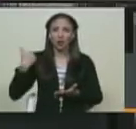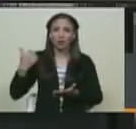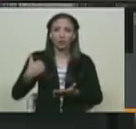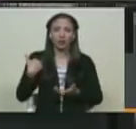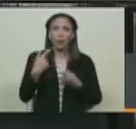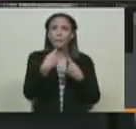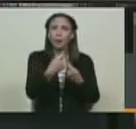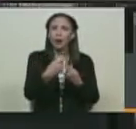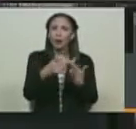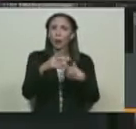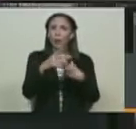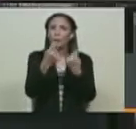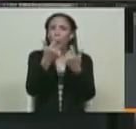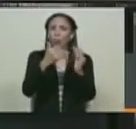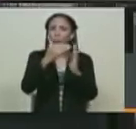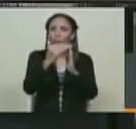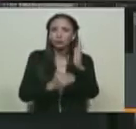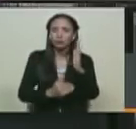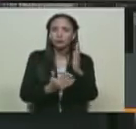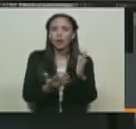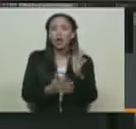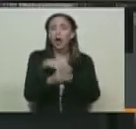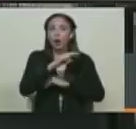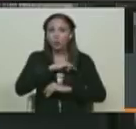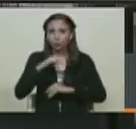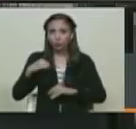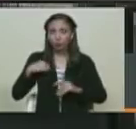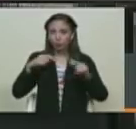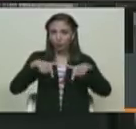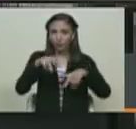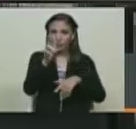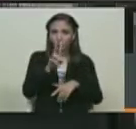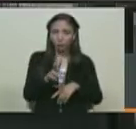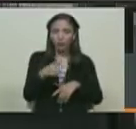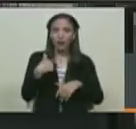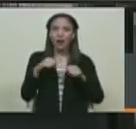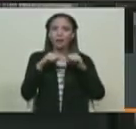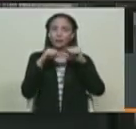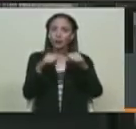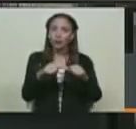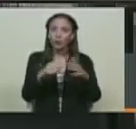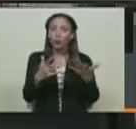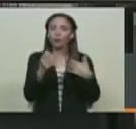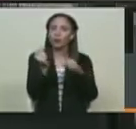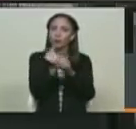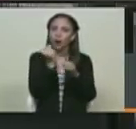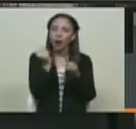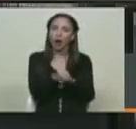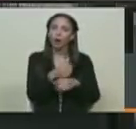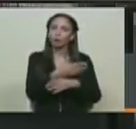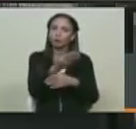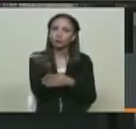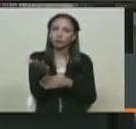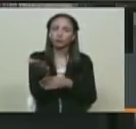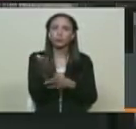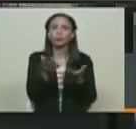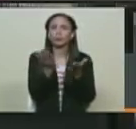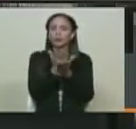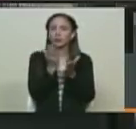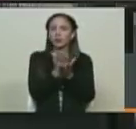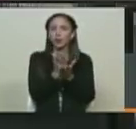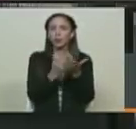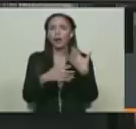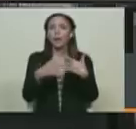y salarios. Y nosotros no solamente fortalecemos el empleo, no solamente fortalecemos